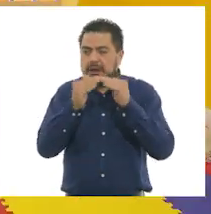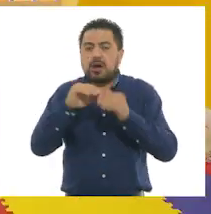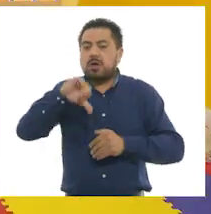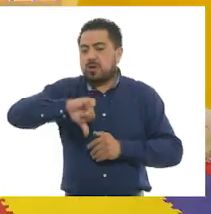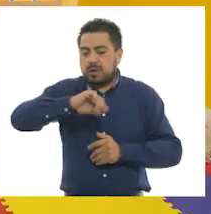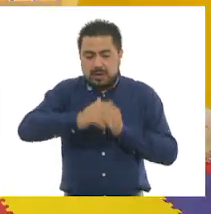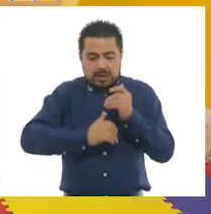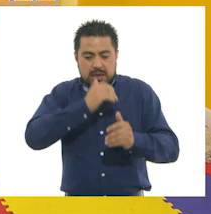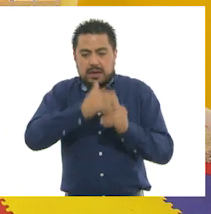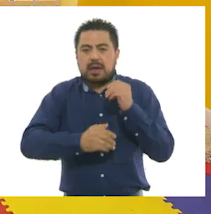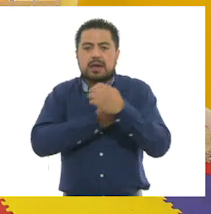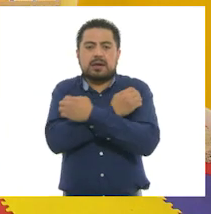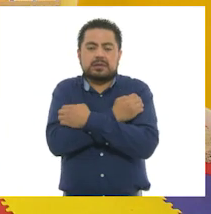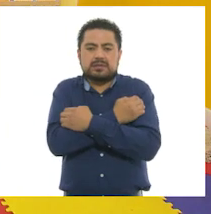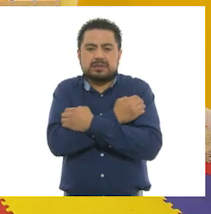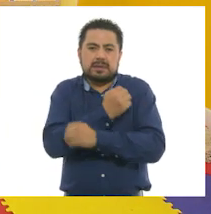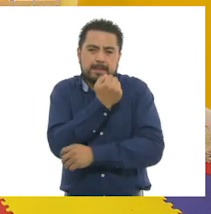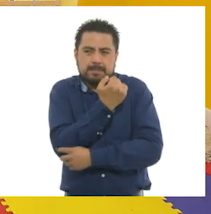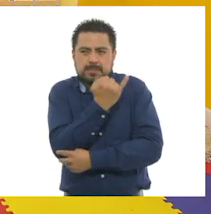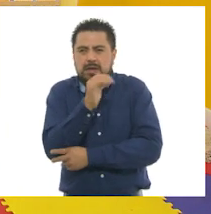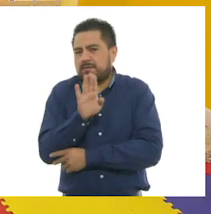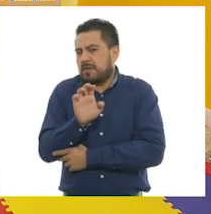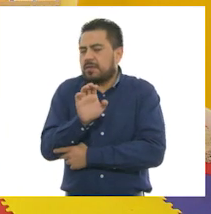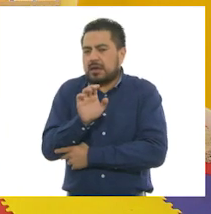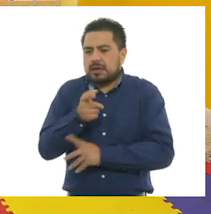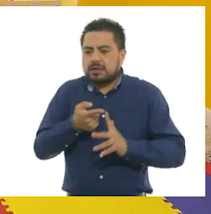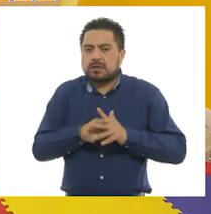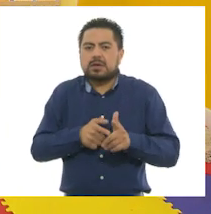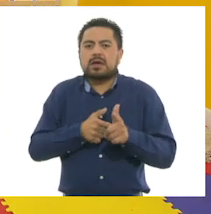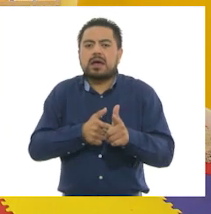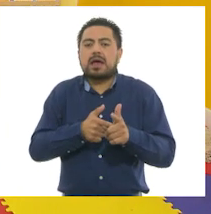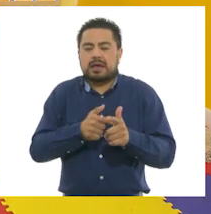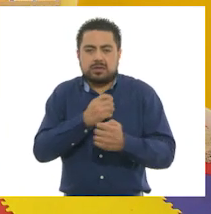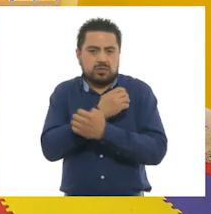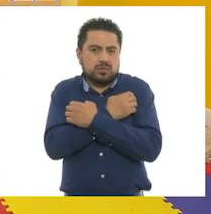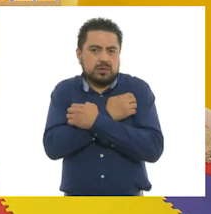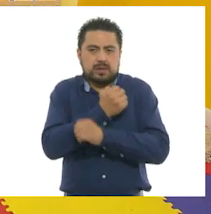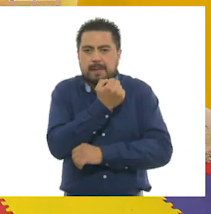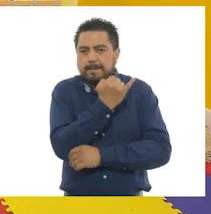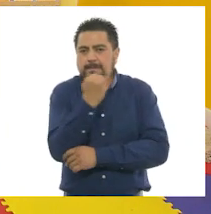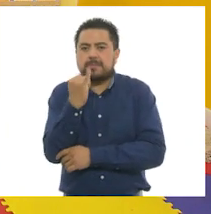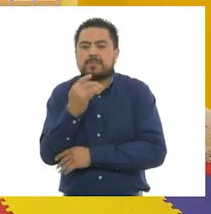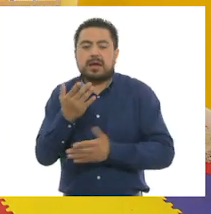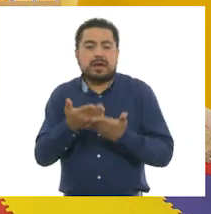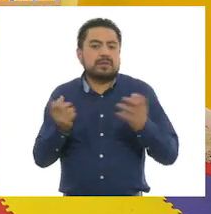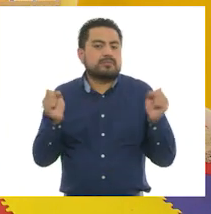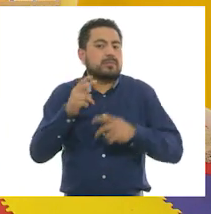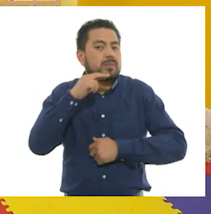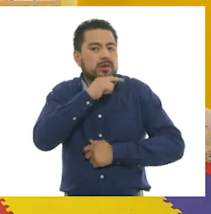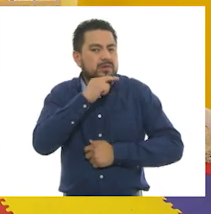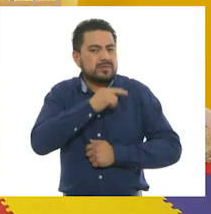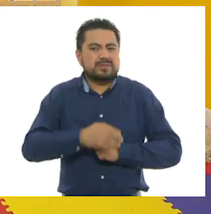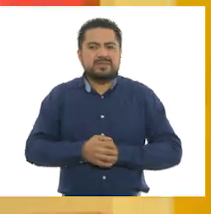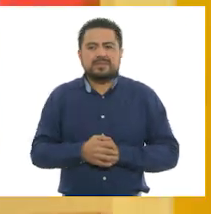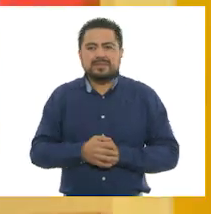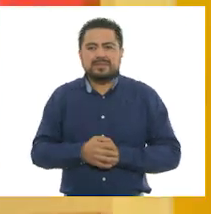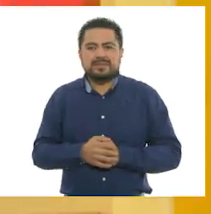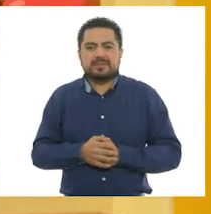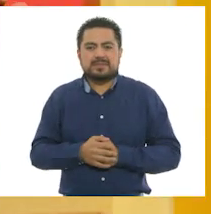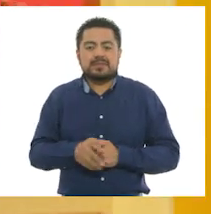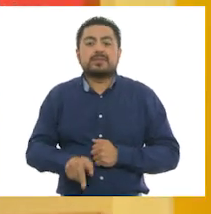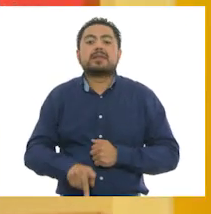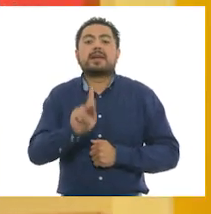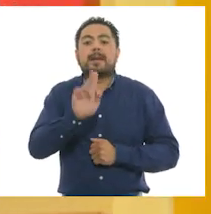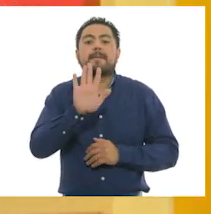aquí terminamos con Educación Inicial y continuamos con Educación Preescolar. ¡Hasta pronto! ¡Hasta pronto!